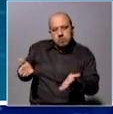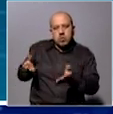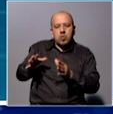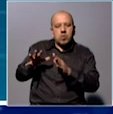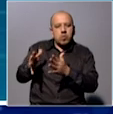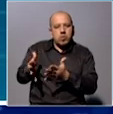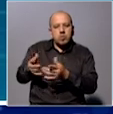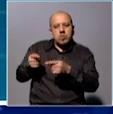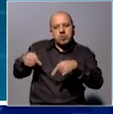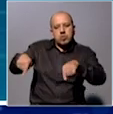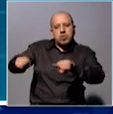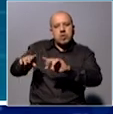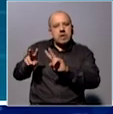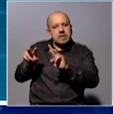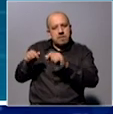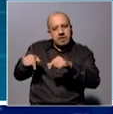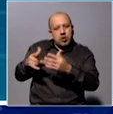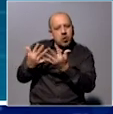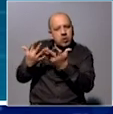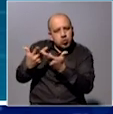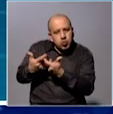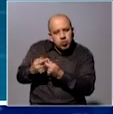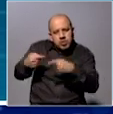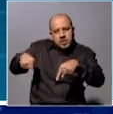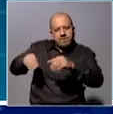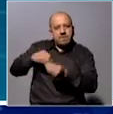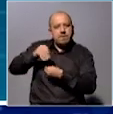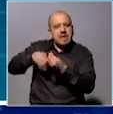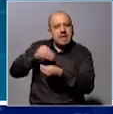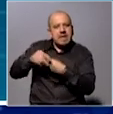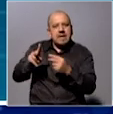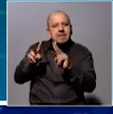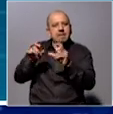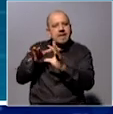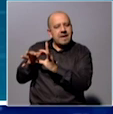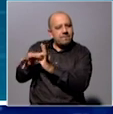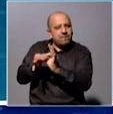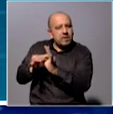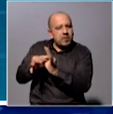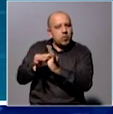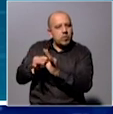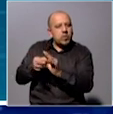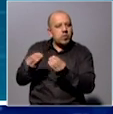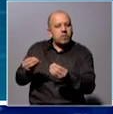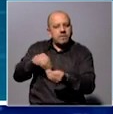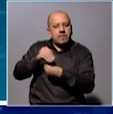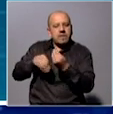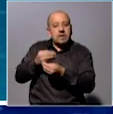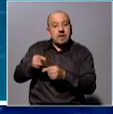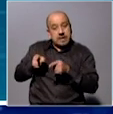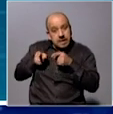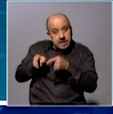que ver con lo que es estructura familiar, con lo que es vínculo. Y sobre